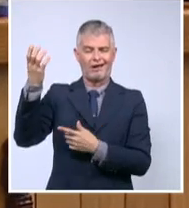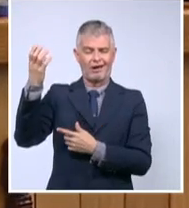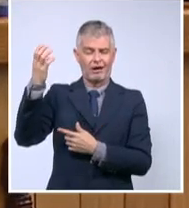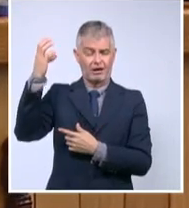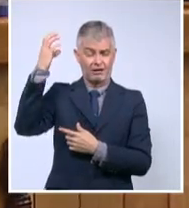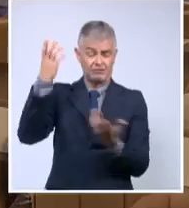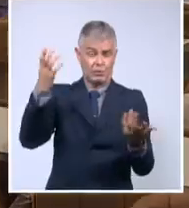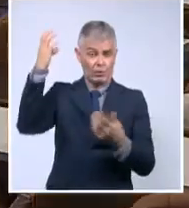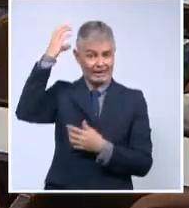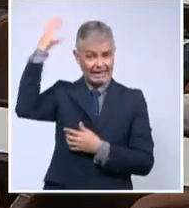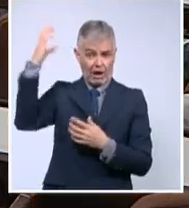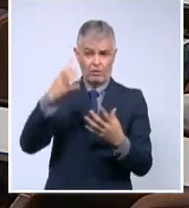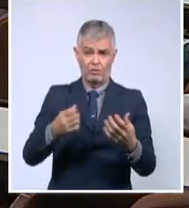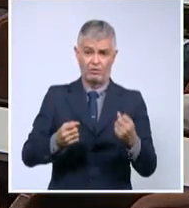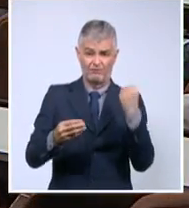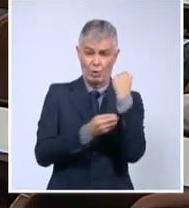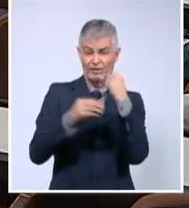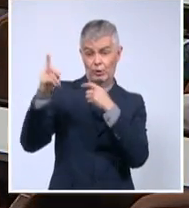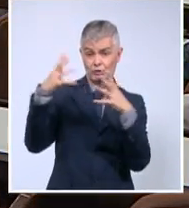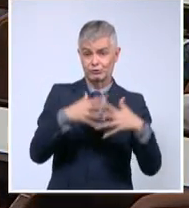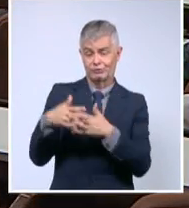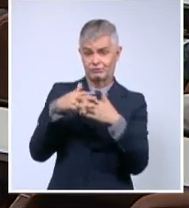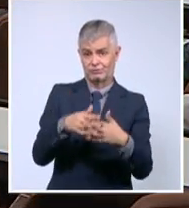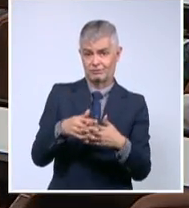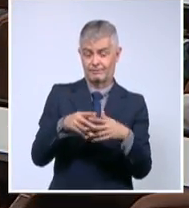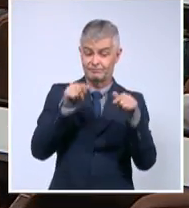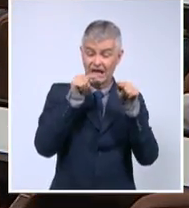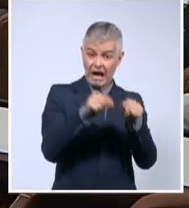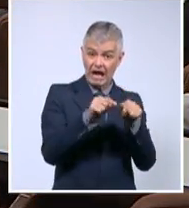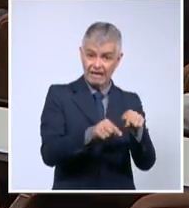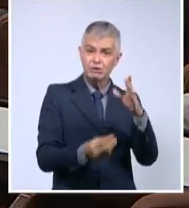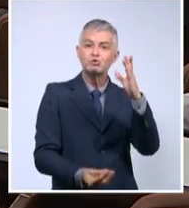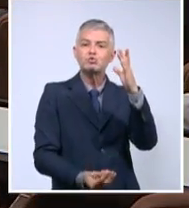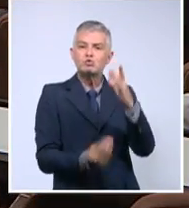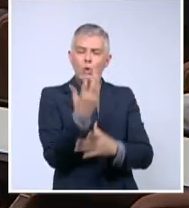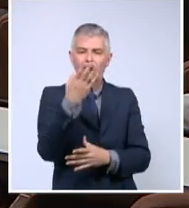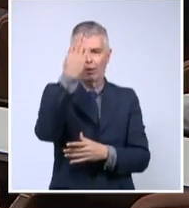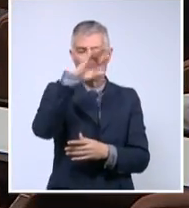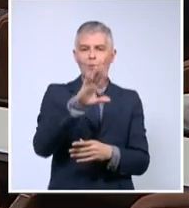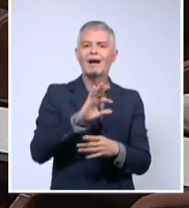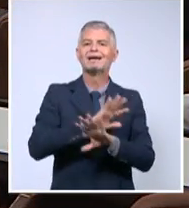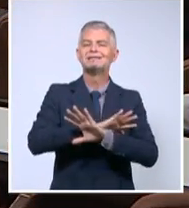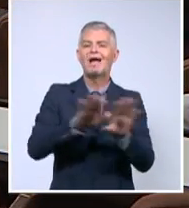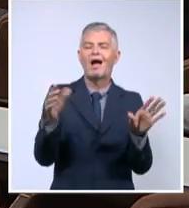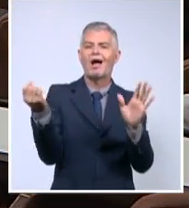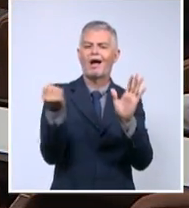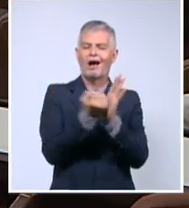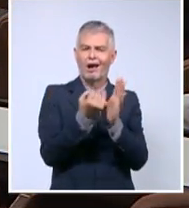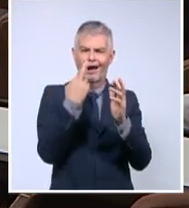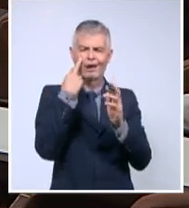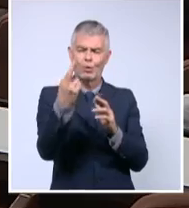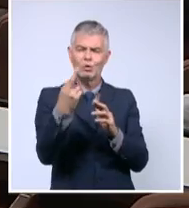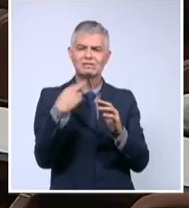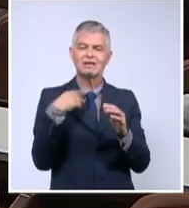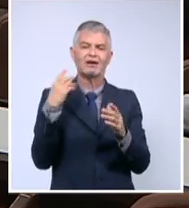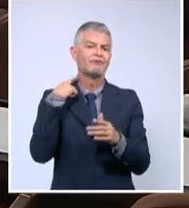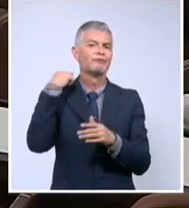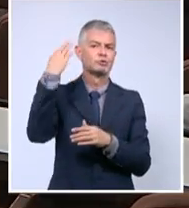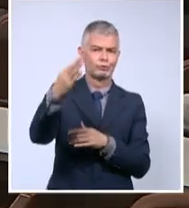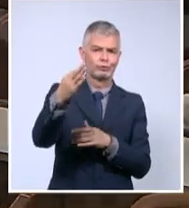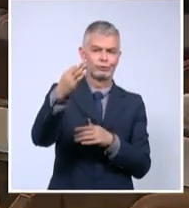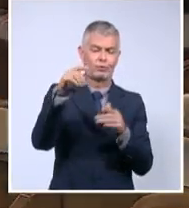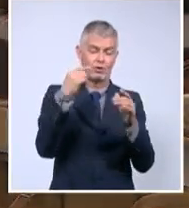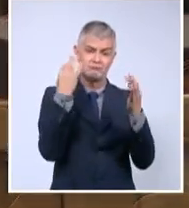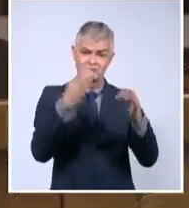la soberanía. De su genio emergió la nación que definió su destino en la lealtad superior al testamento político de José